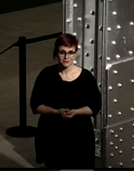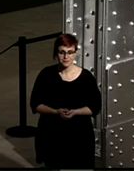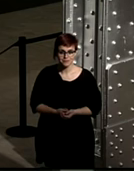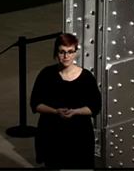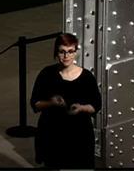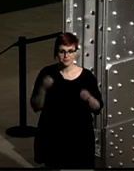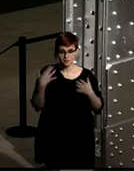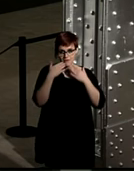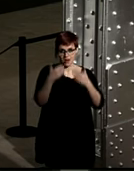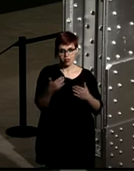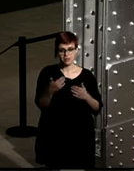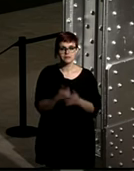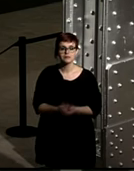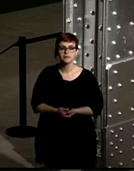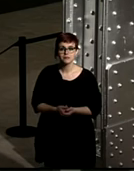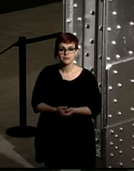Vale, pues, gracias.